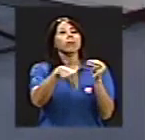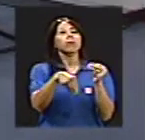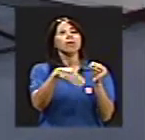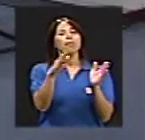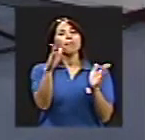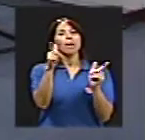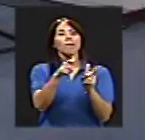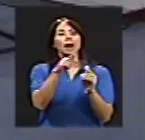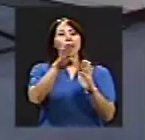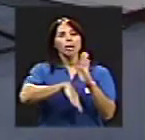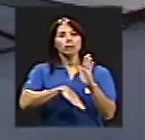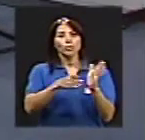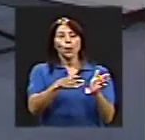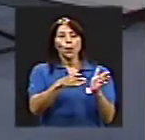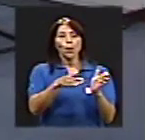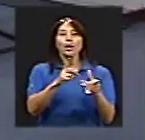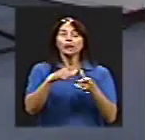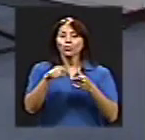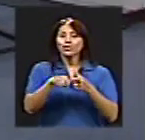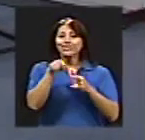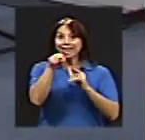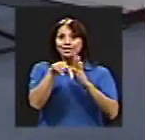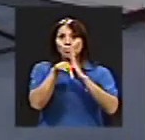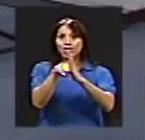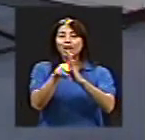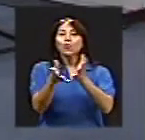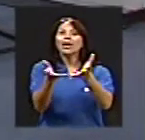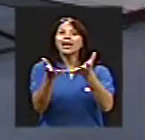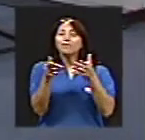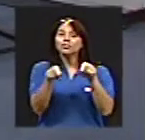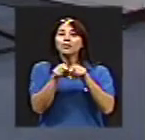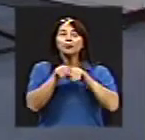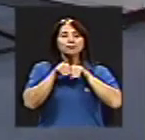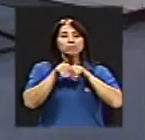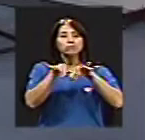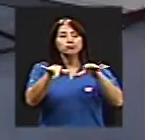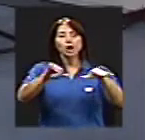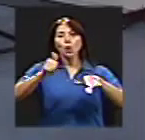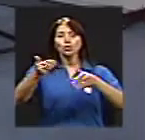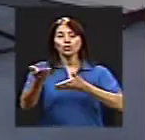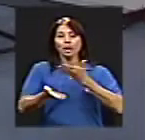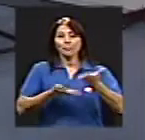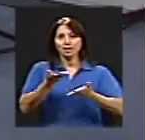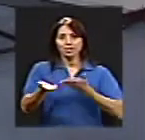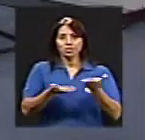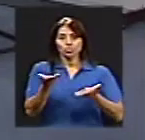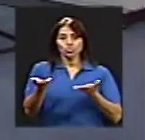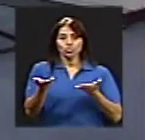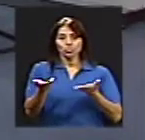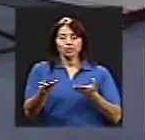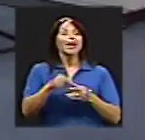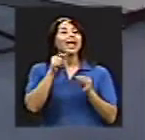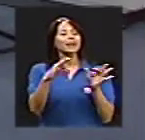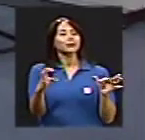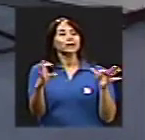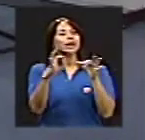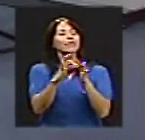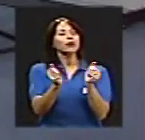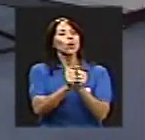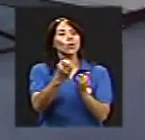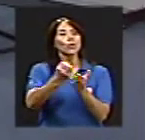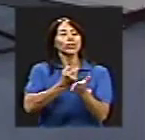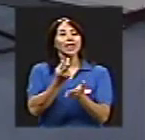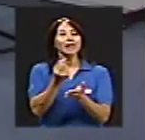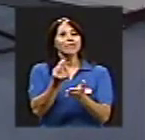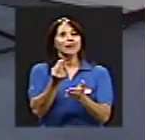hemos querido irlo trasladando a todos los demás servicios. Eso en términos de lo que tiene que ver con tarifas y qué es lo que la